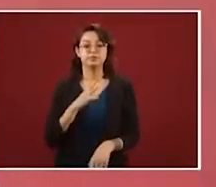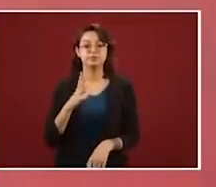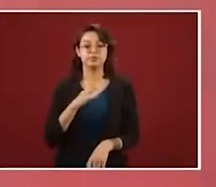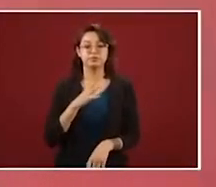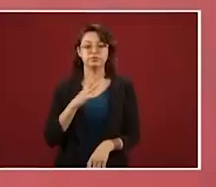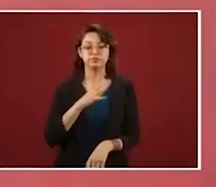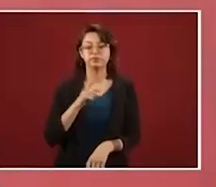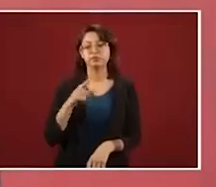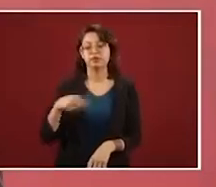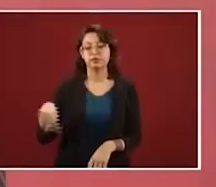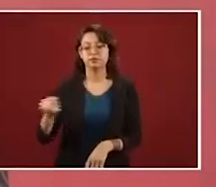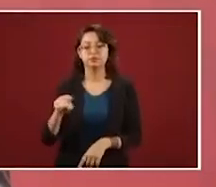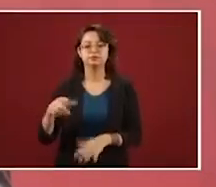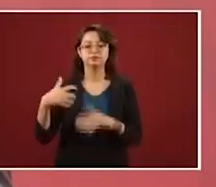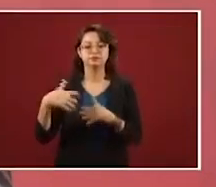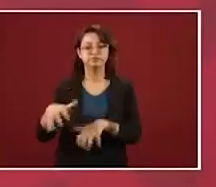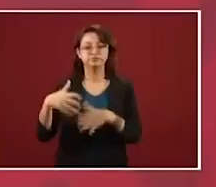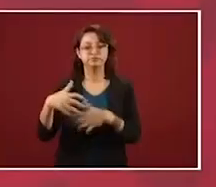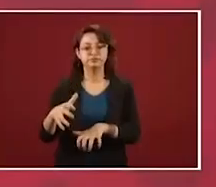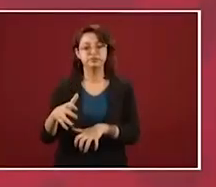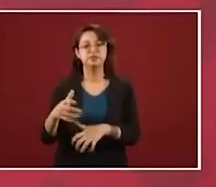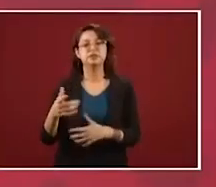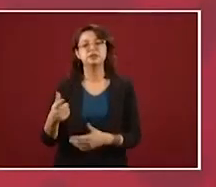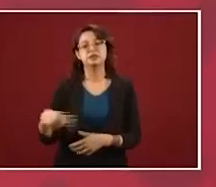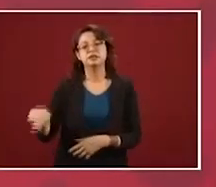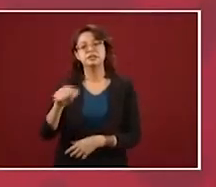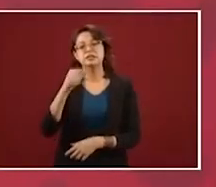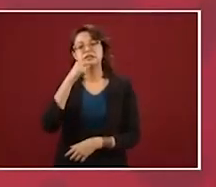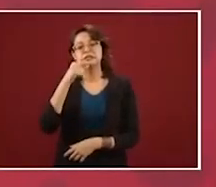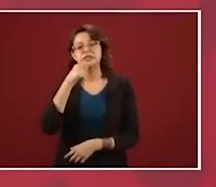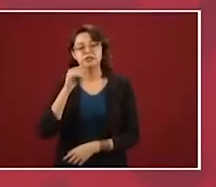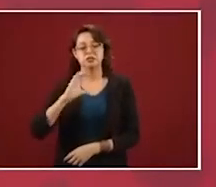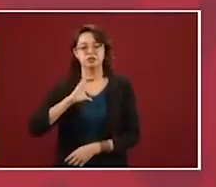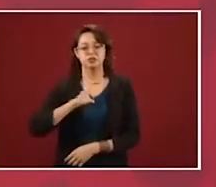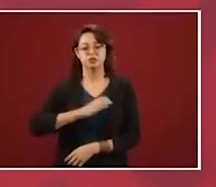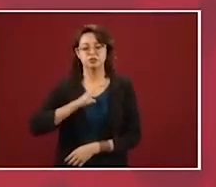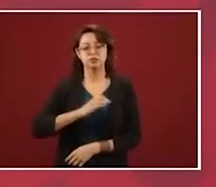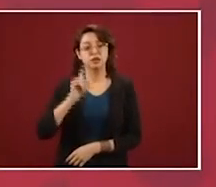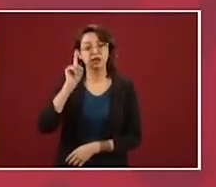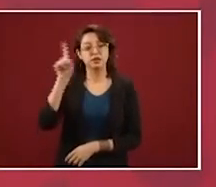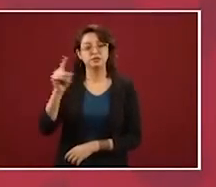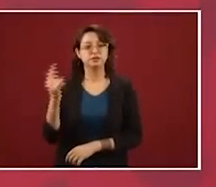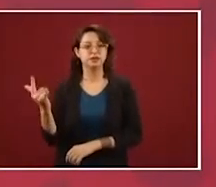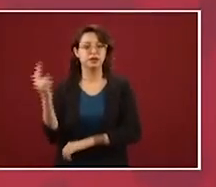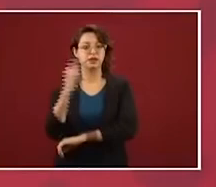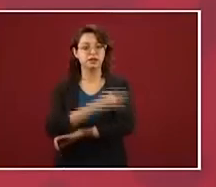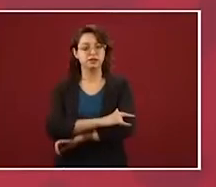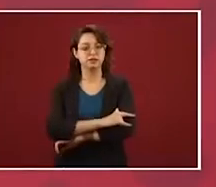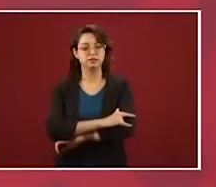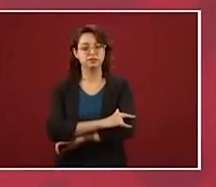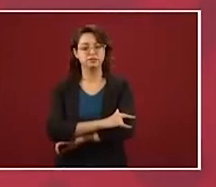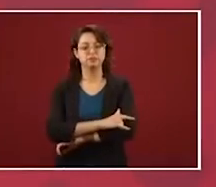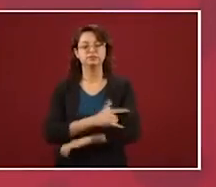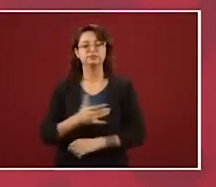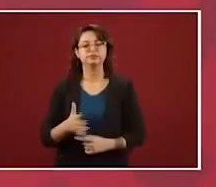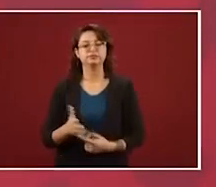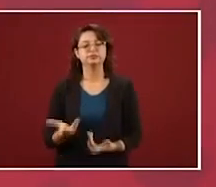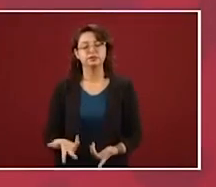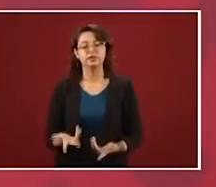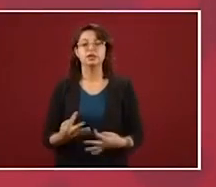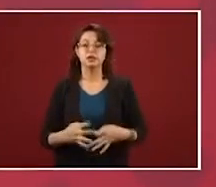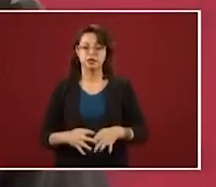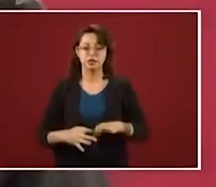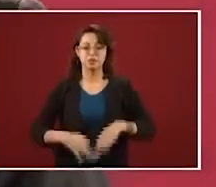los padres con niños de cáncer en el aeropuerto, es